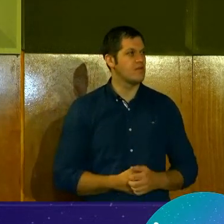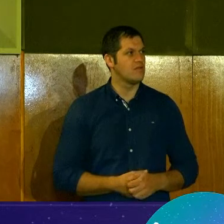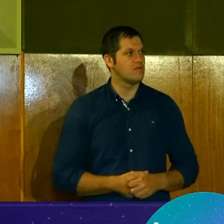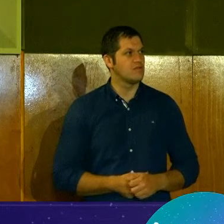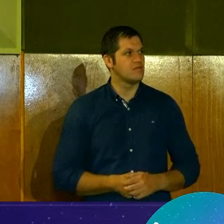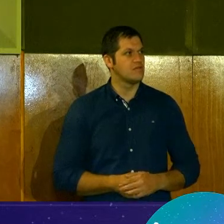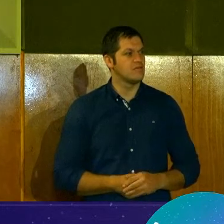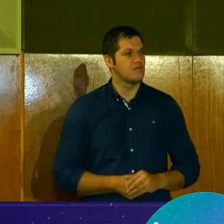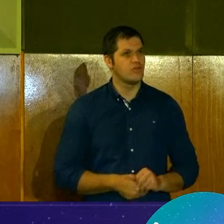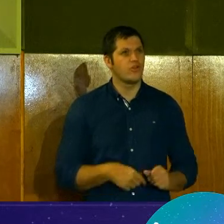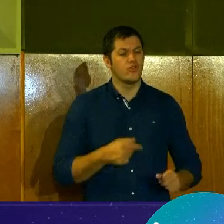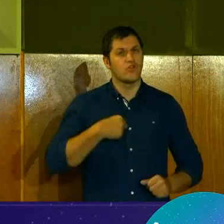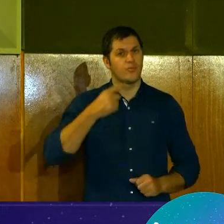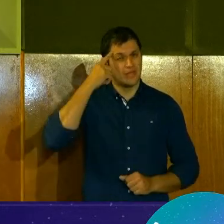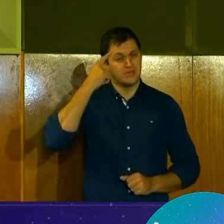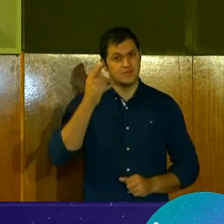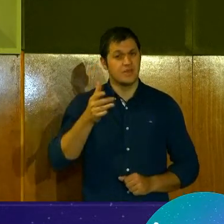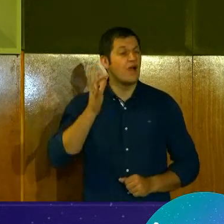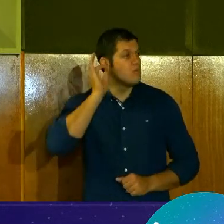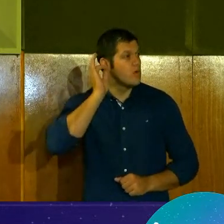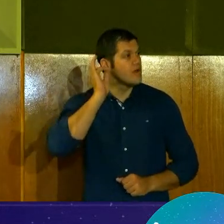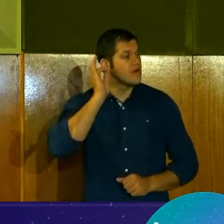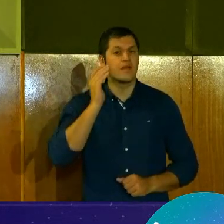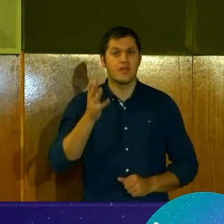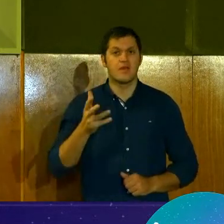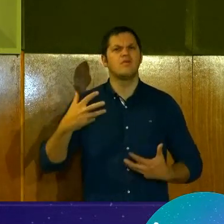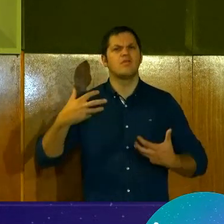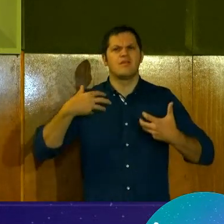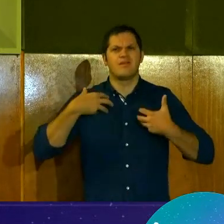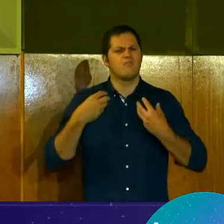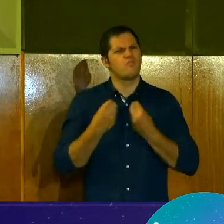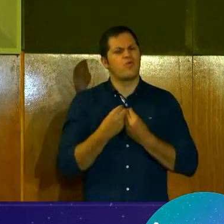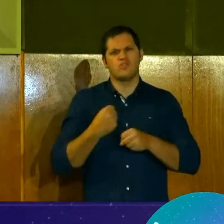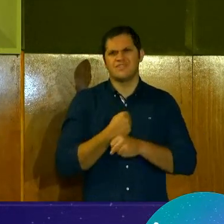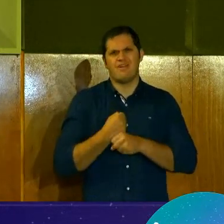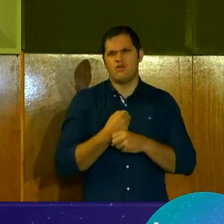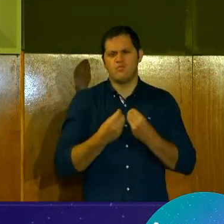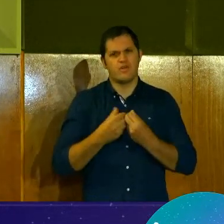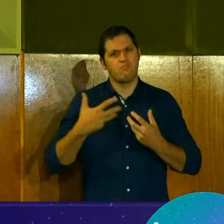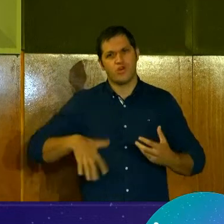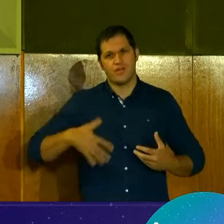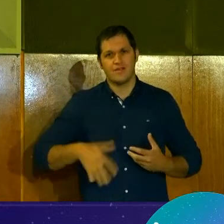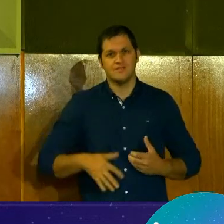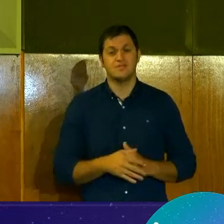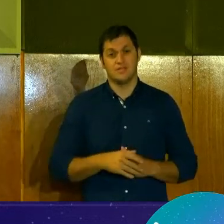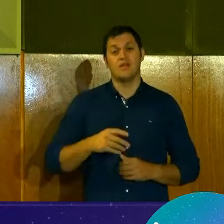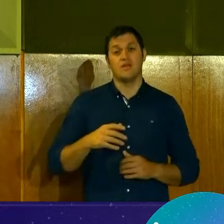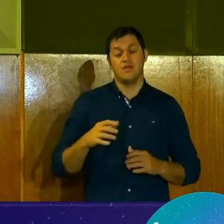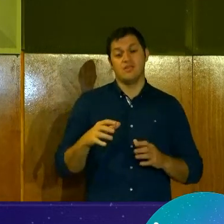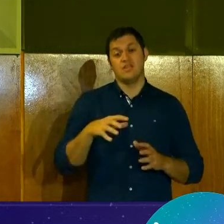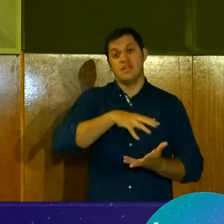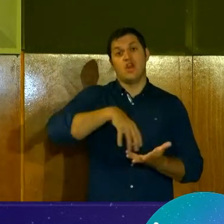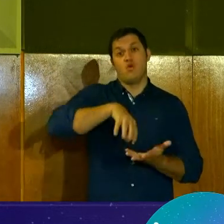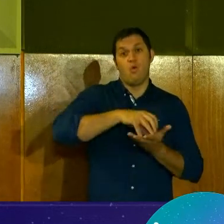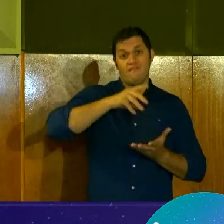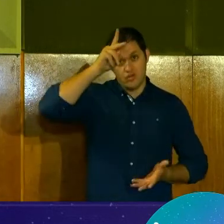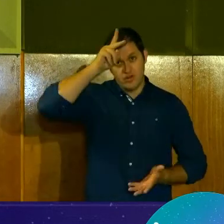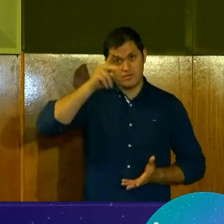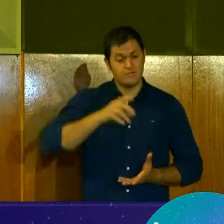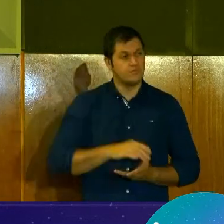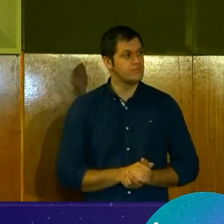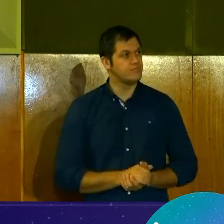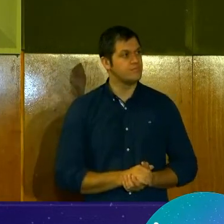suelen tener como una posición como de opinión igual fuerte así que yo